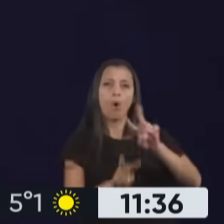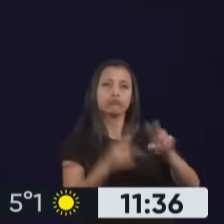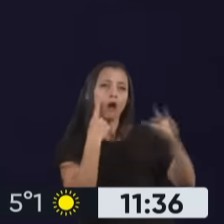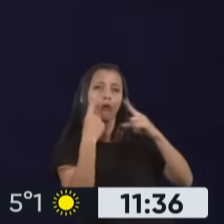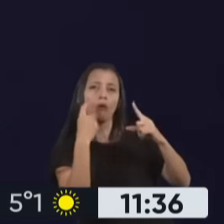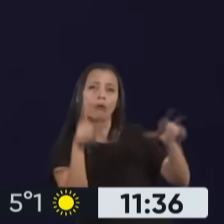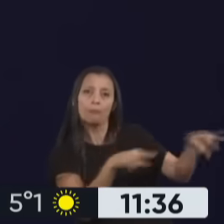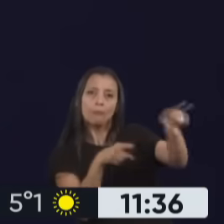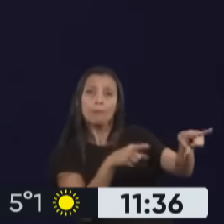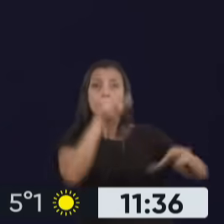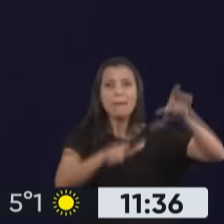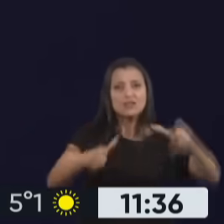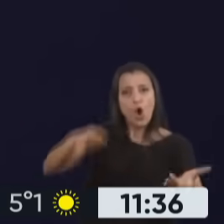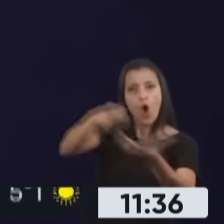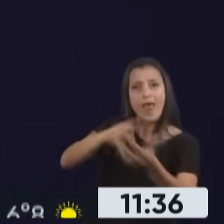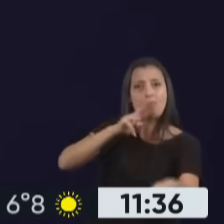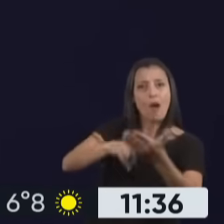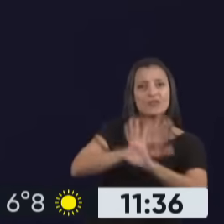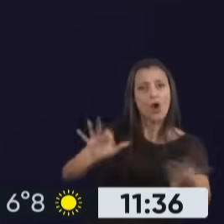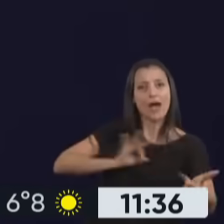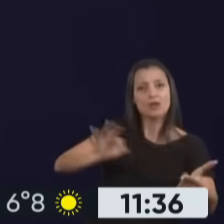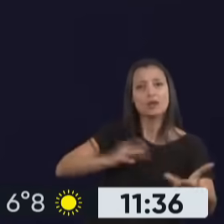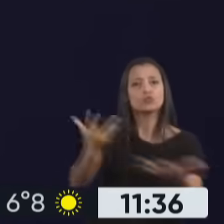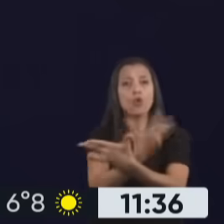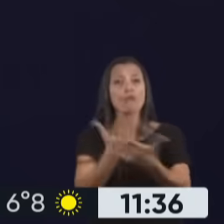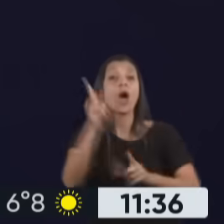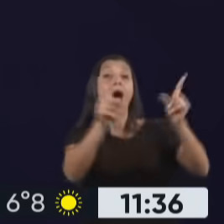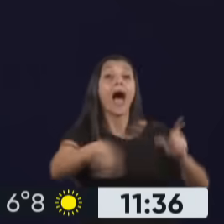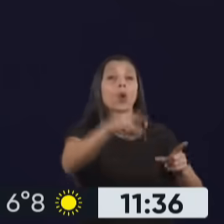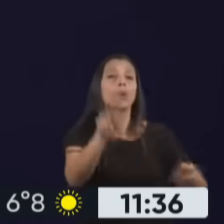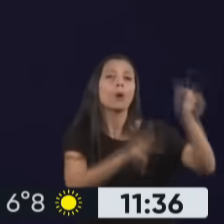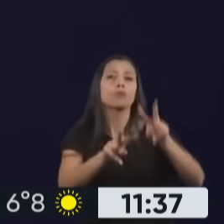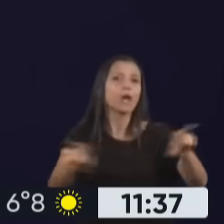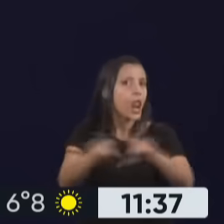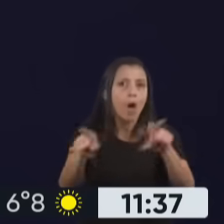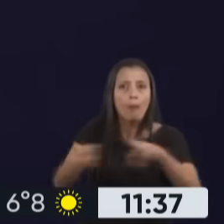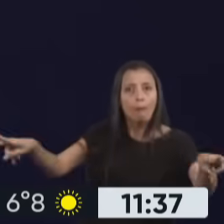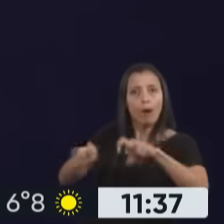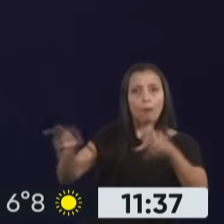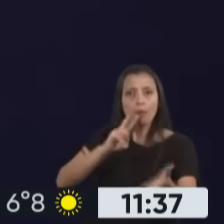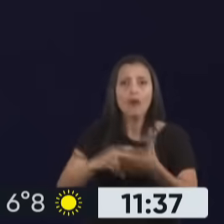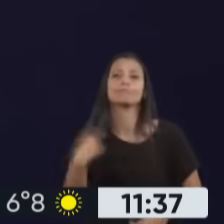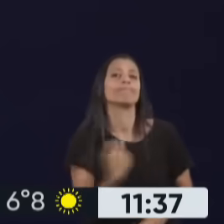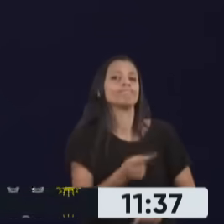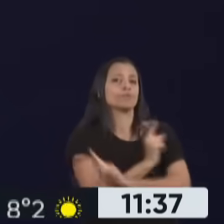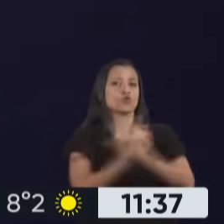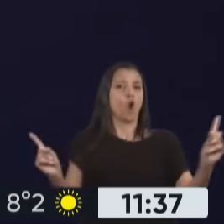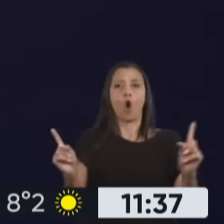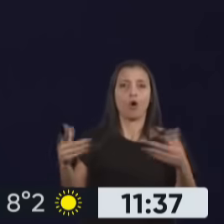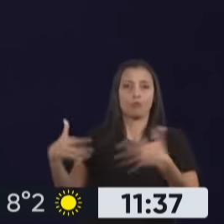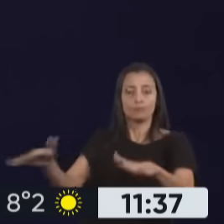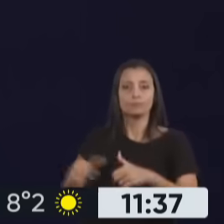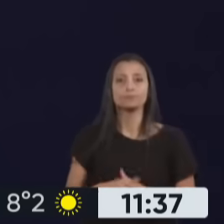que sufrieron los contribuyentes en los últimos años. Quizás a algunos les interesa seguir persiguiendo a los contribuyentes, no a nosotros.